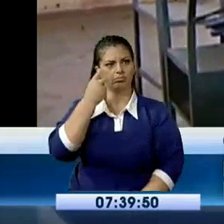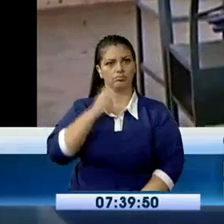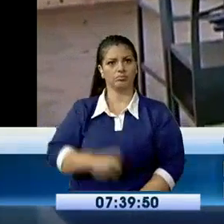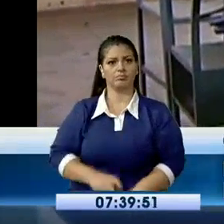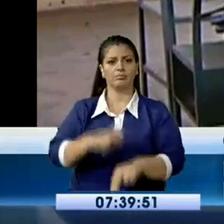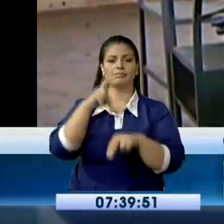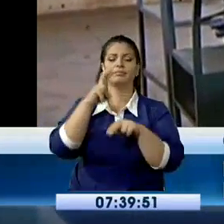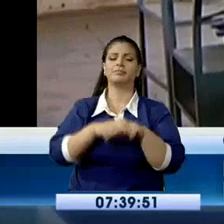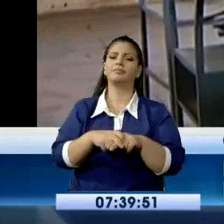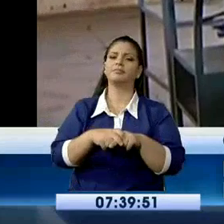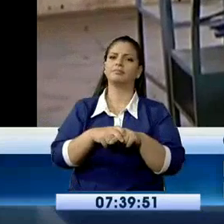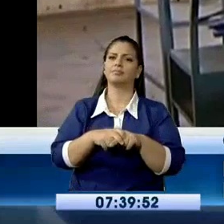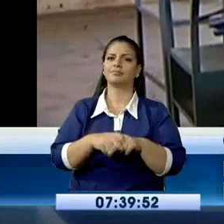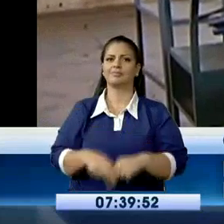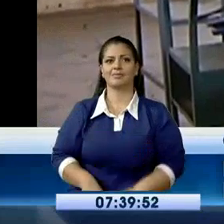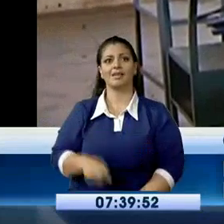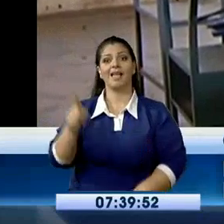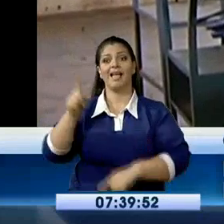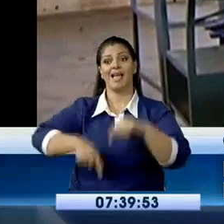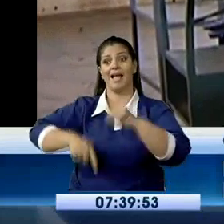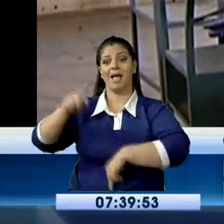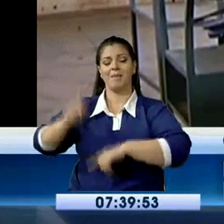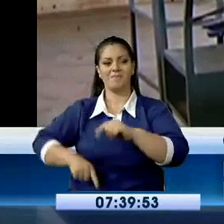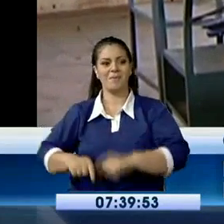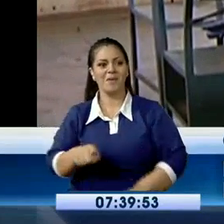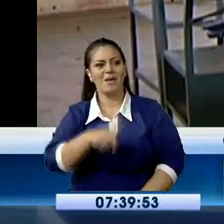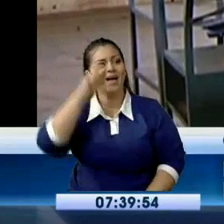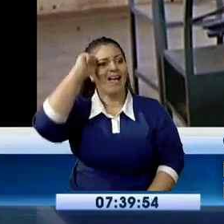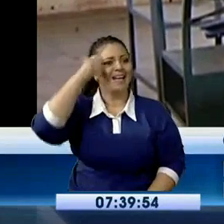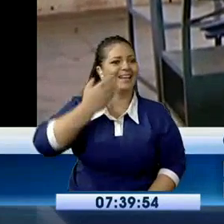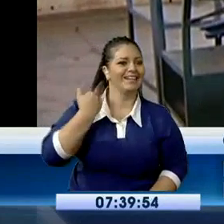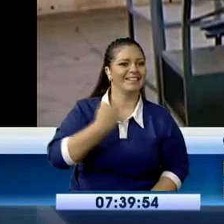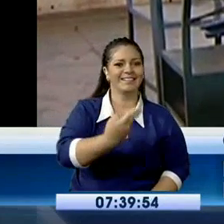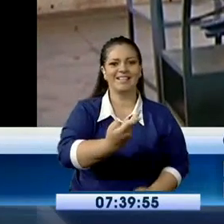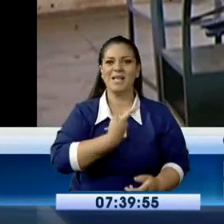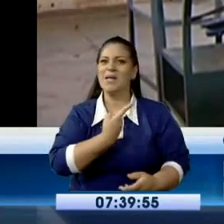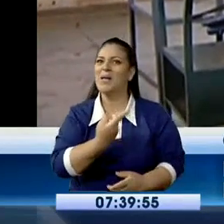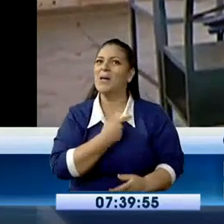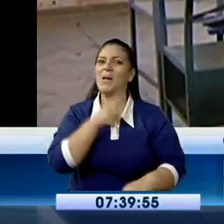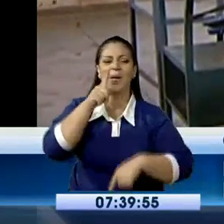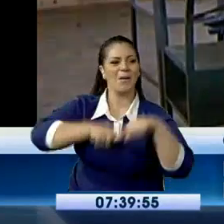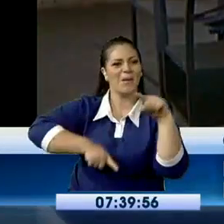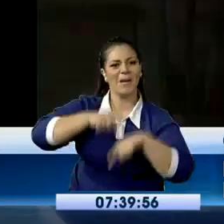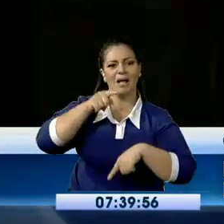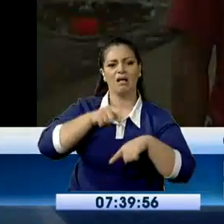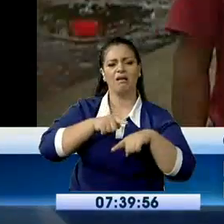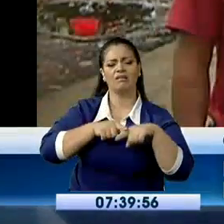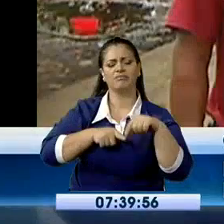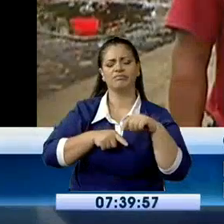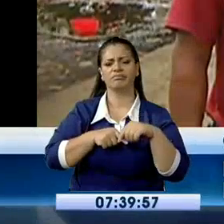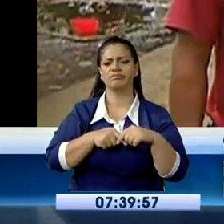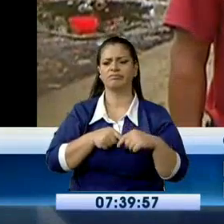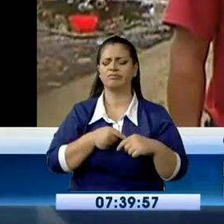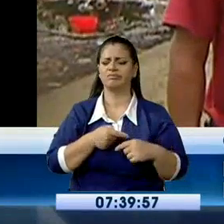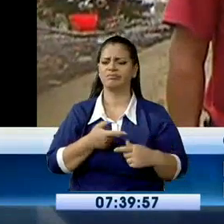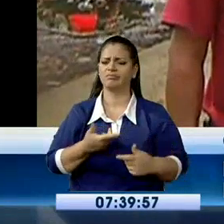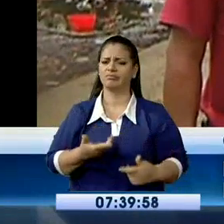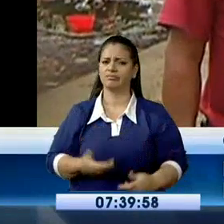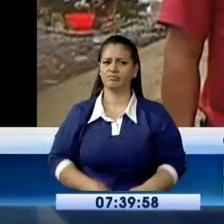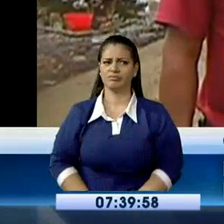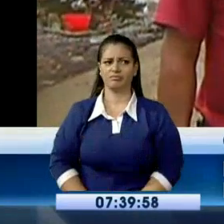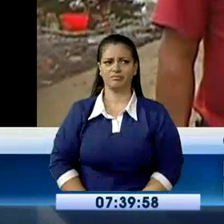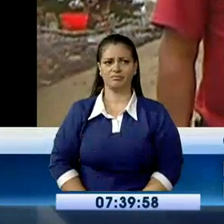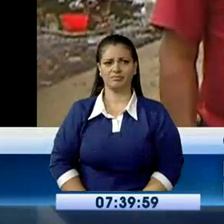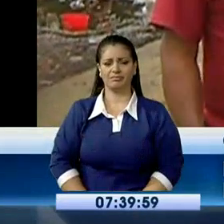lo extrañan sus ex compañeros, sino también las personas que laboran en la unidad educativa. Porque es una familia al final de la